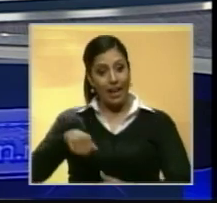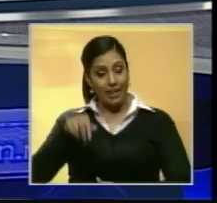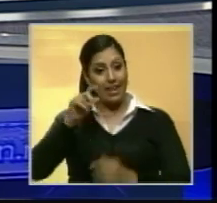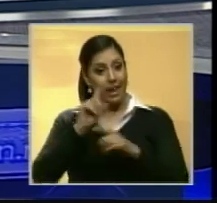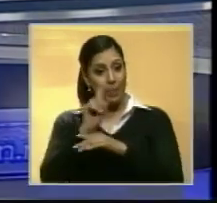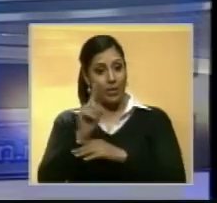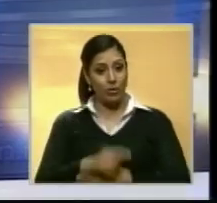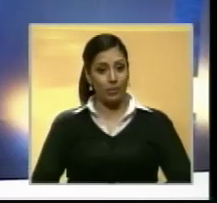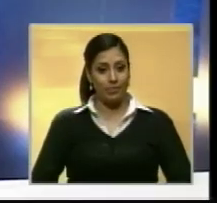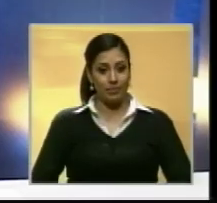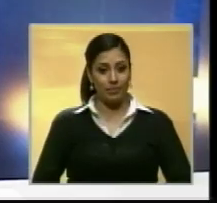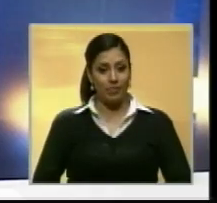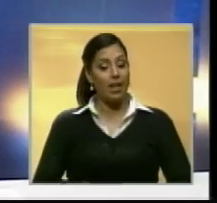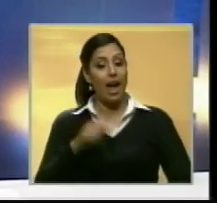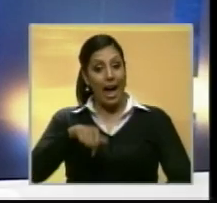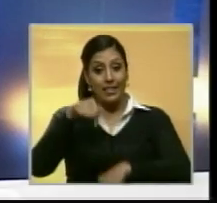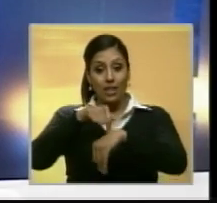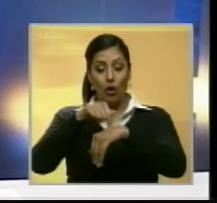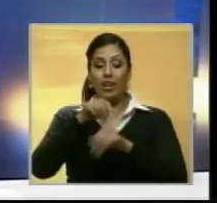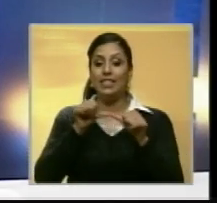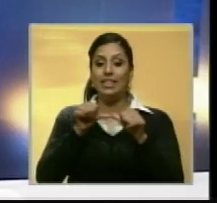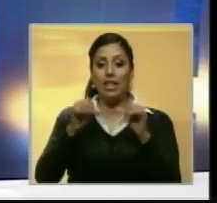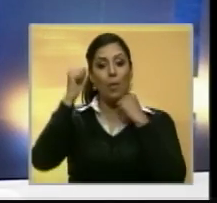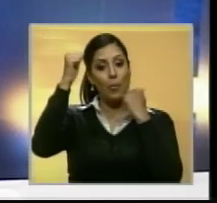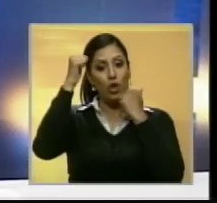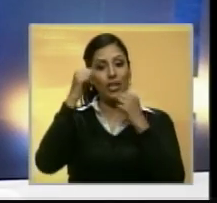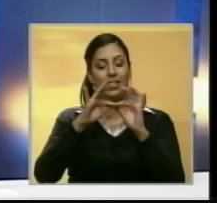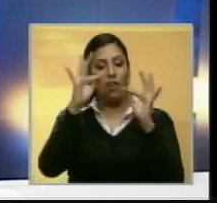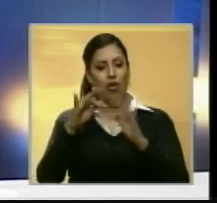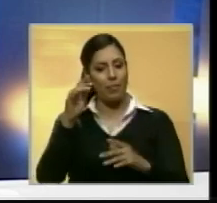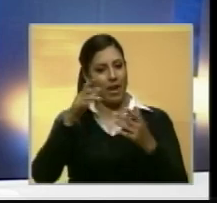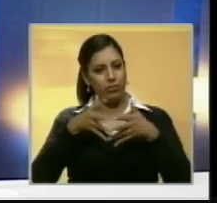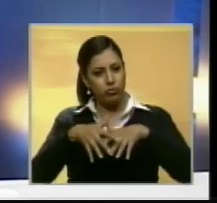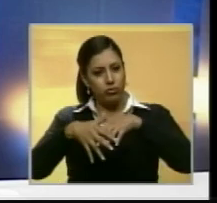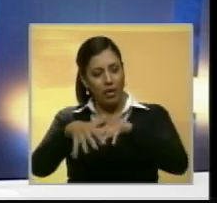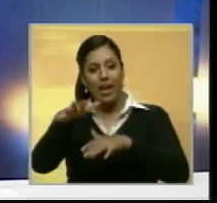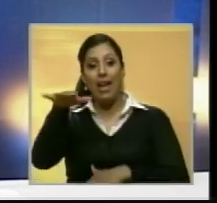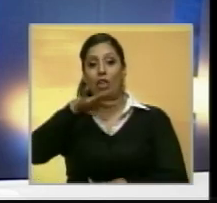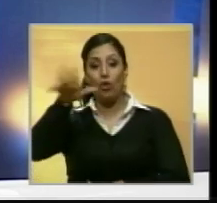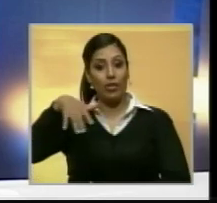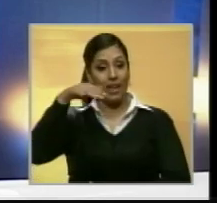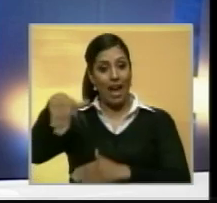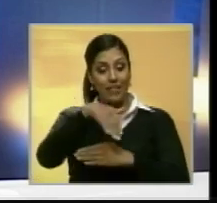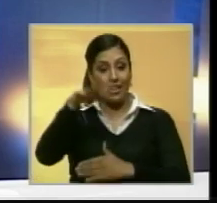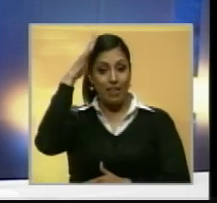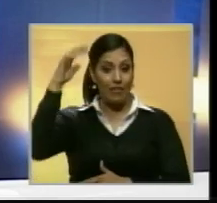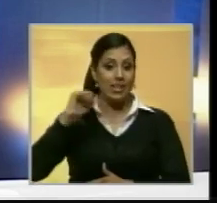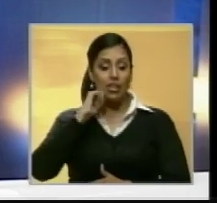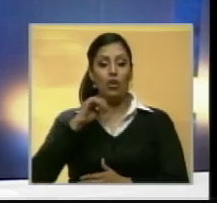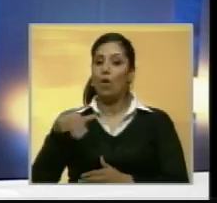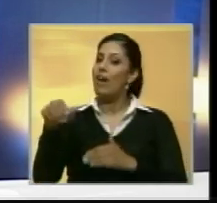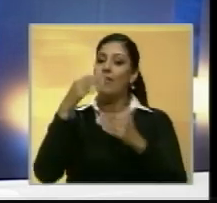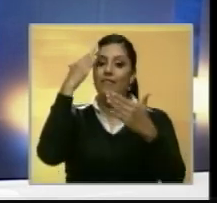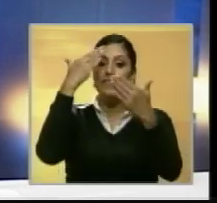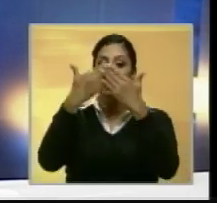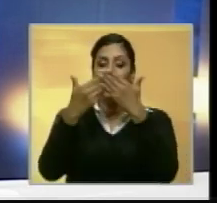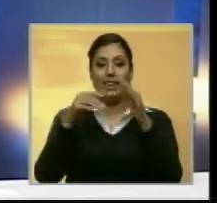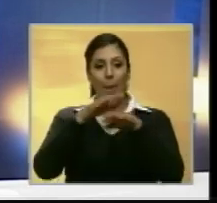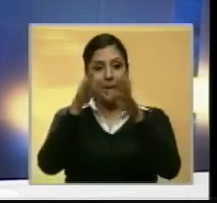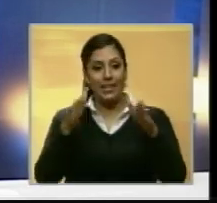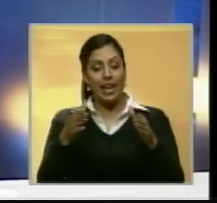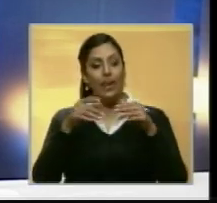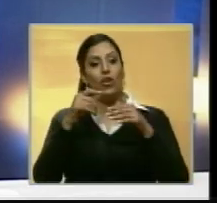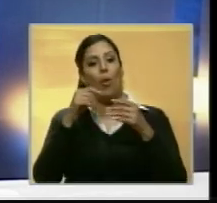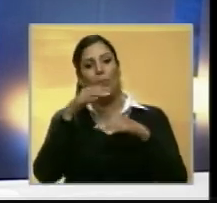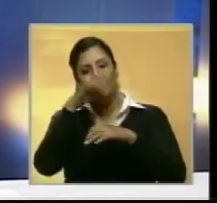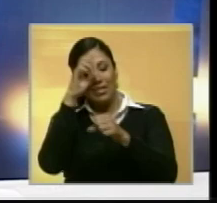de inmediato. A esta hora se mantiene la protesta en forma de caravana en la avenida Francisco de Miranda frente al Ministerio de Transporte y Obras Públicas, que tiene